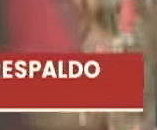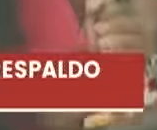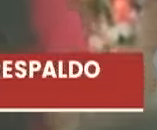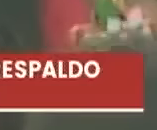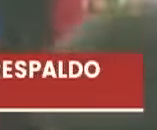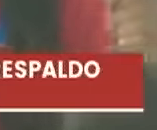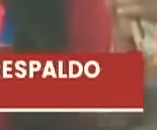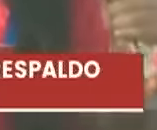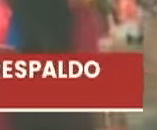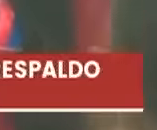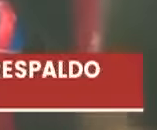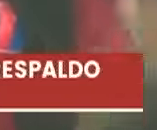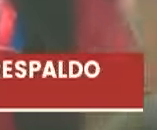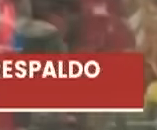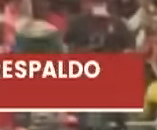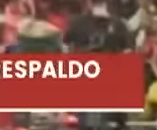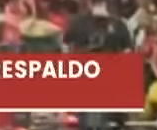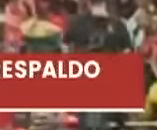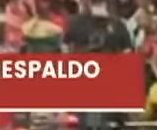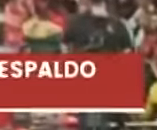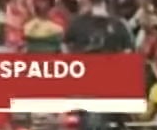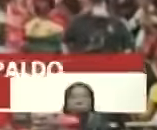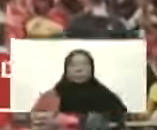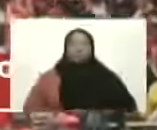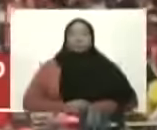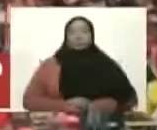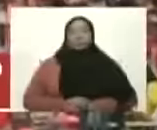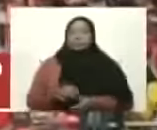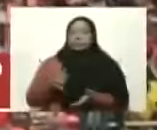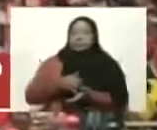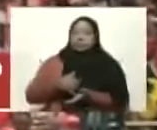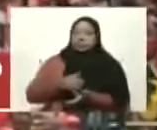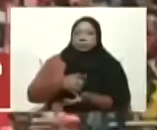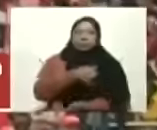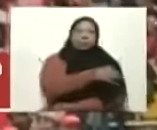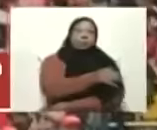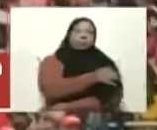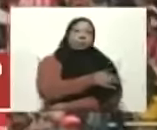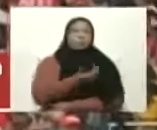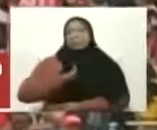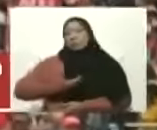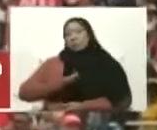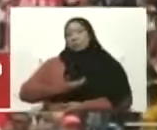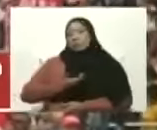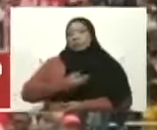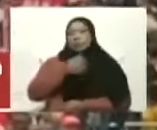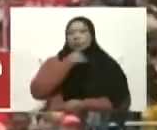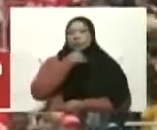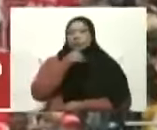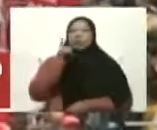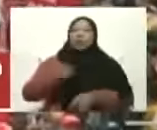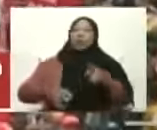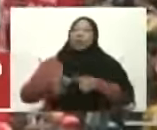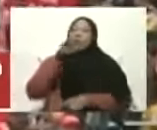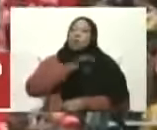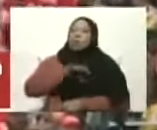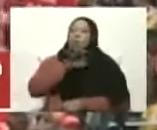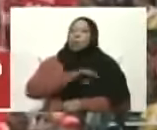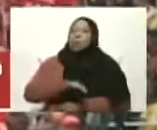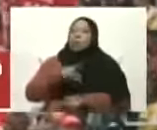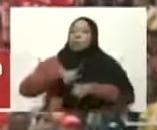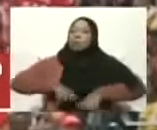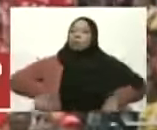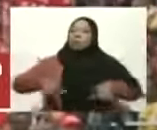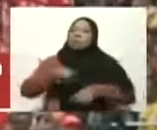escuchen lo de los apellidos, los oligarcas y alcalde en turno. Señores, este